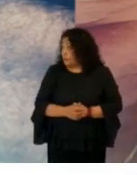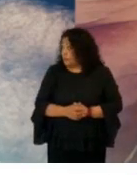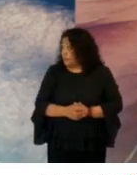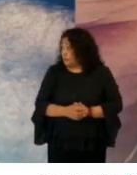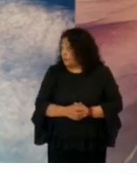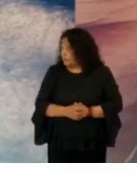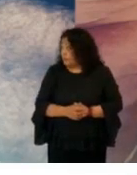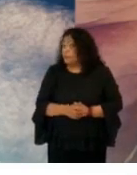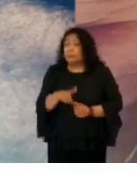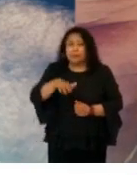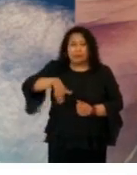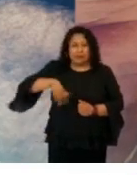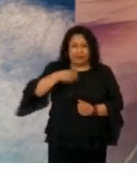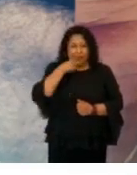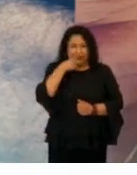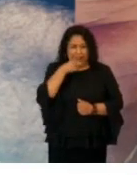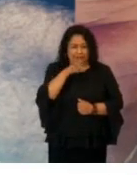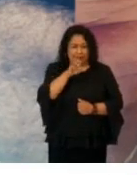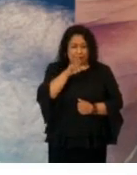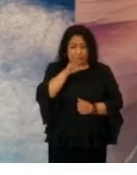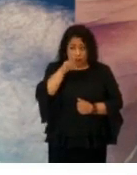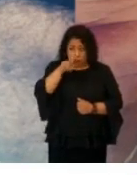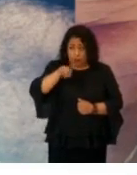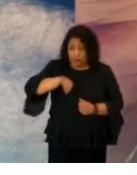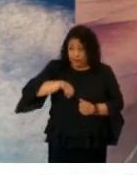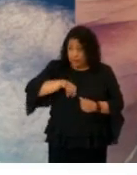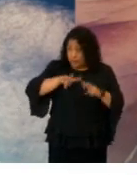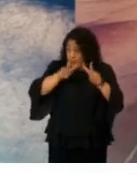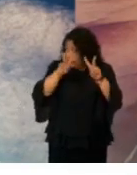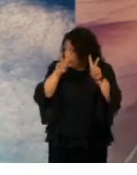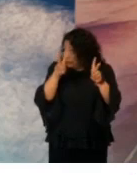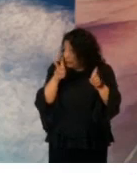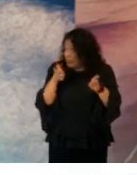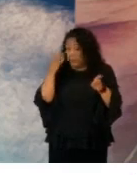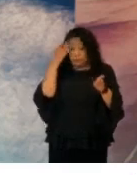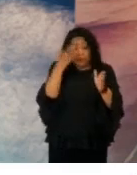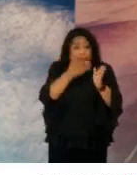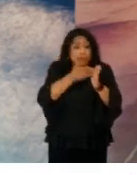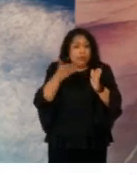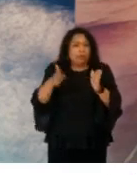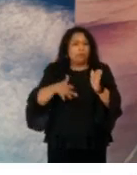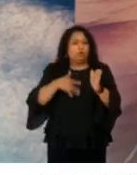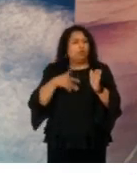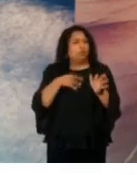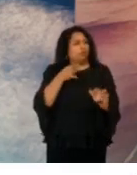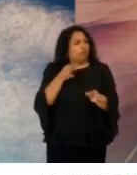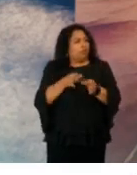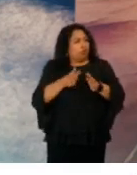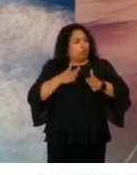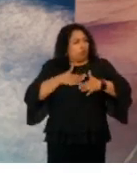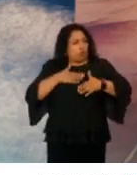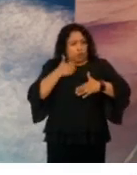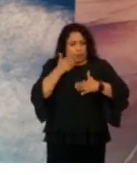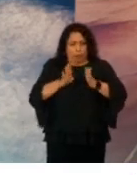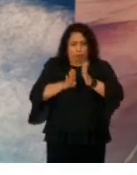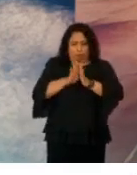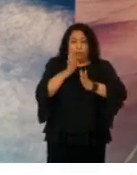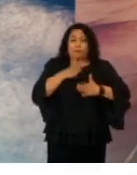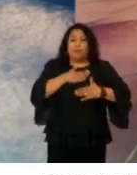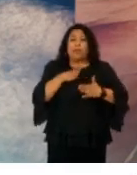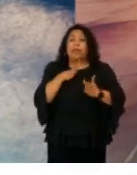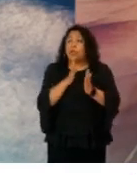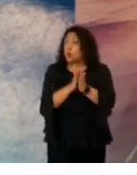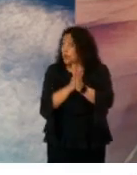hincapié en lo que dijo Bernardo, si les interesa el tema de la época de la satisfacción personal, de la superación personal. Hay un libro